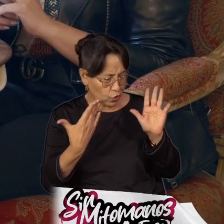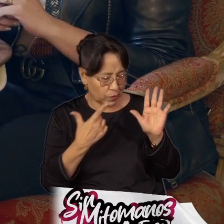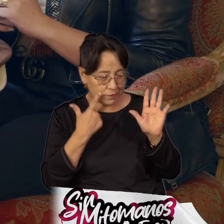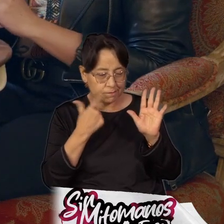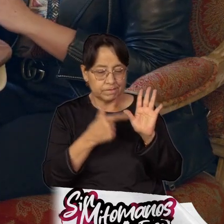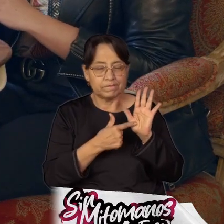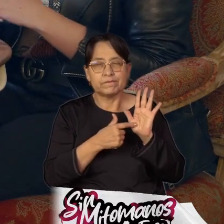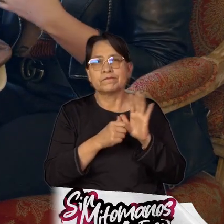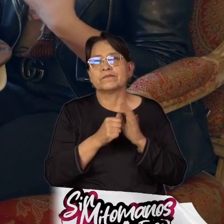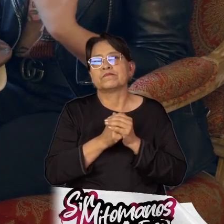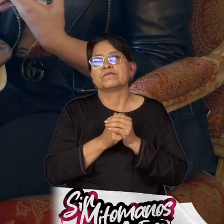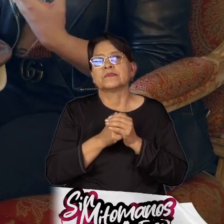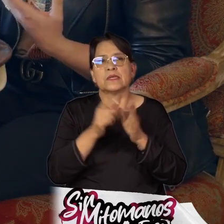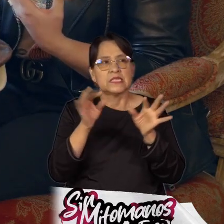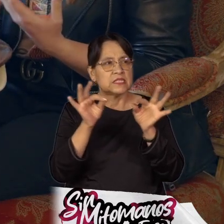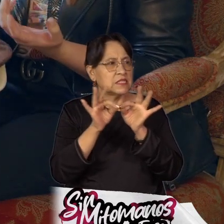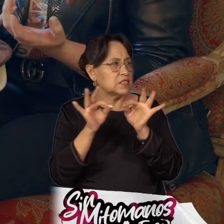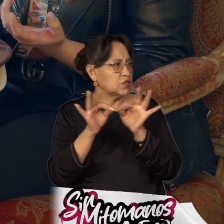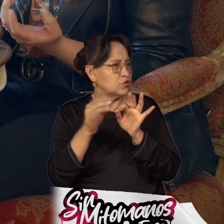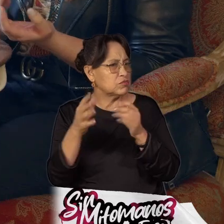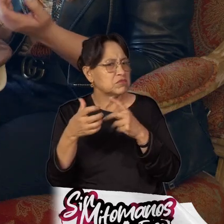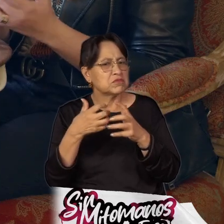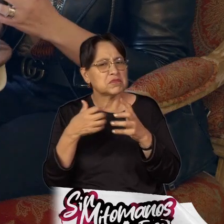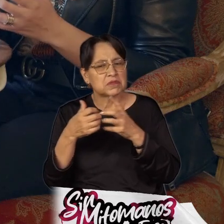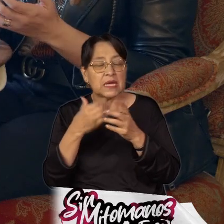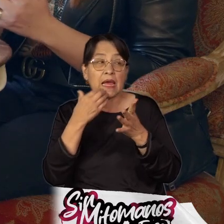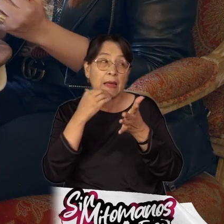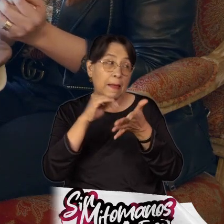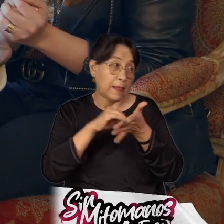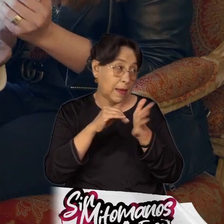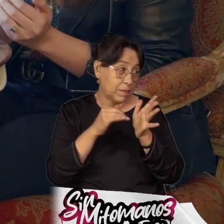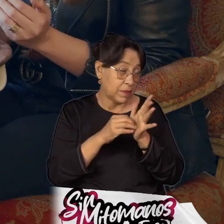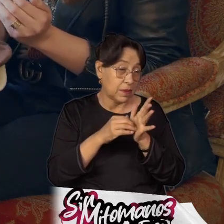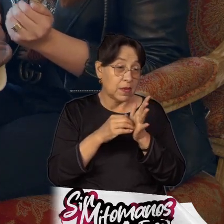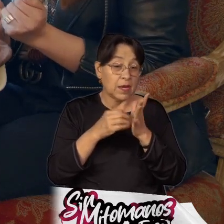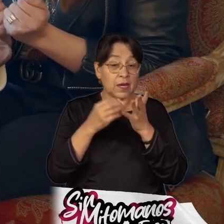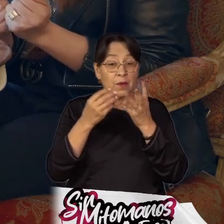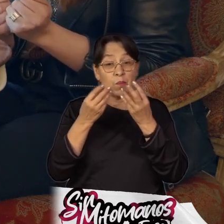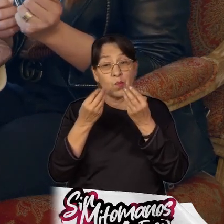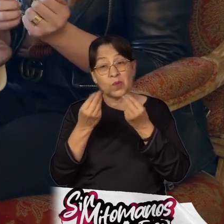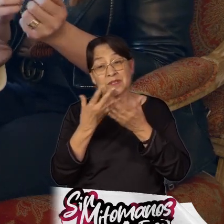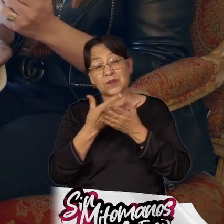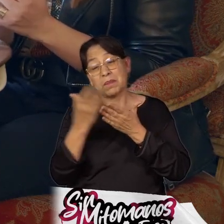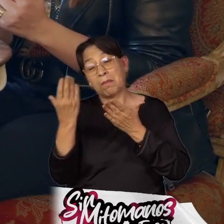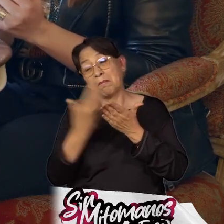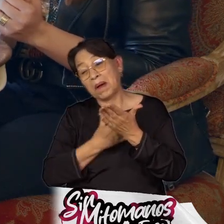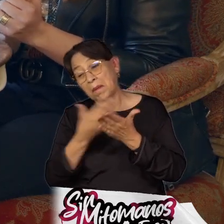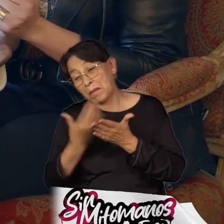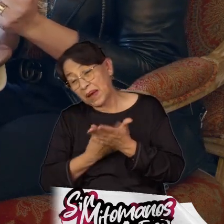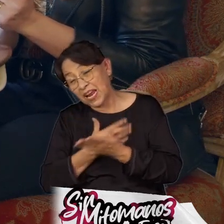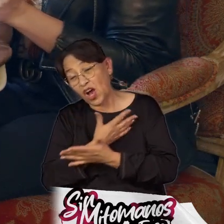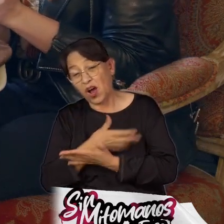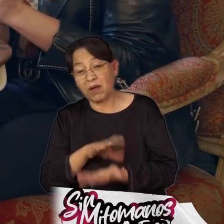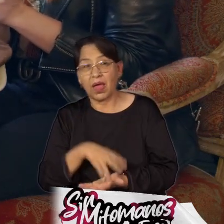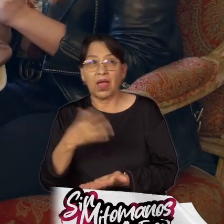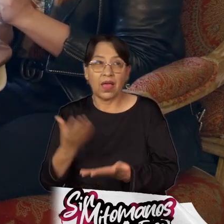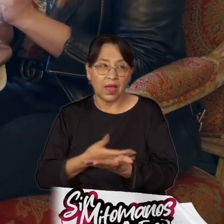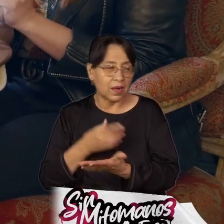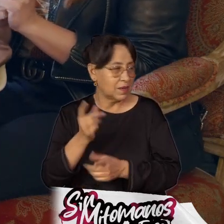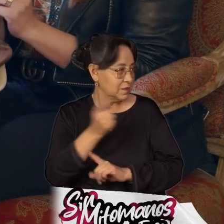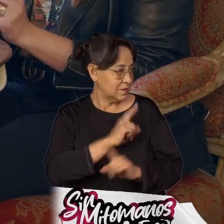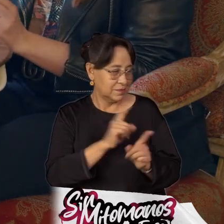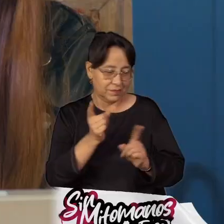y es que trae esa simplificación del sistema. Entonces, ¿qué pasa? Se reduce la burocracia y Otra palabrita los ahí que no costos